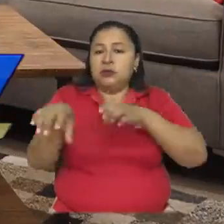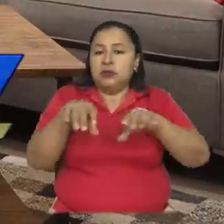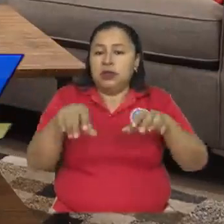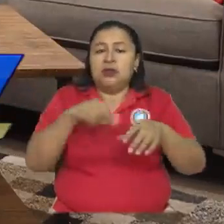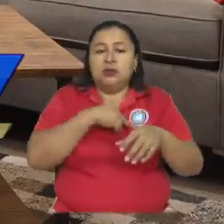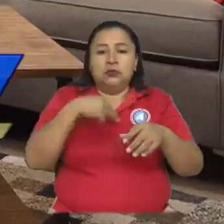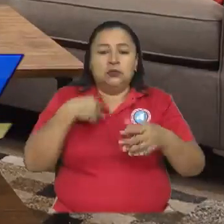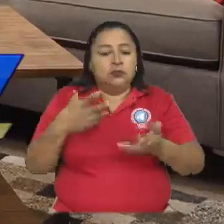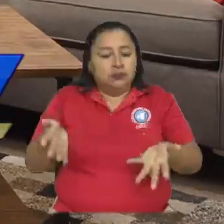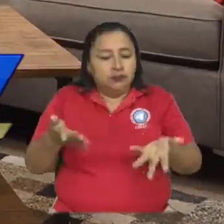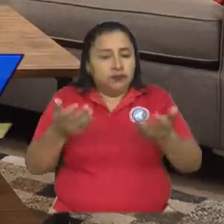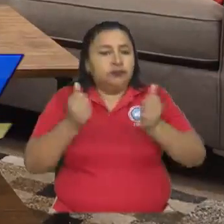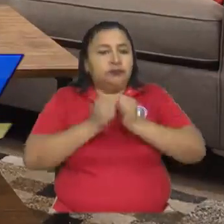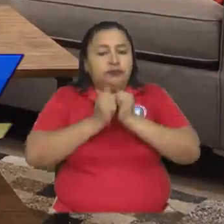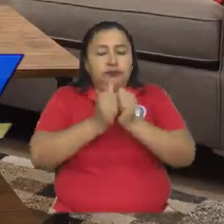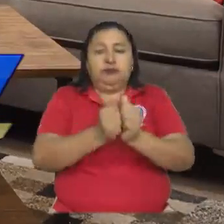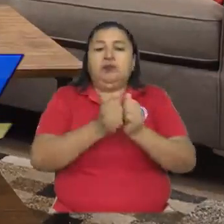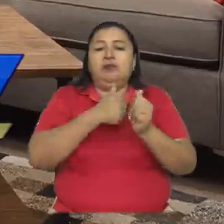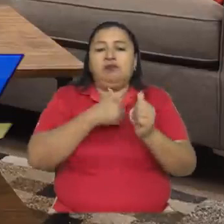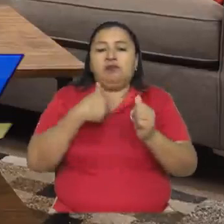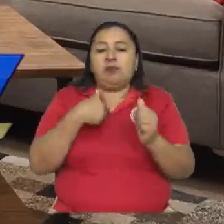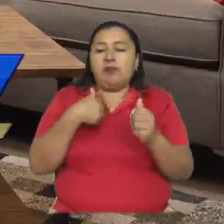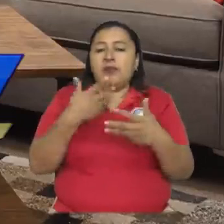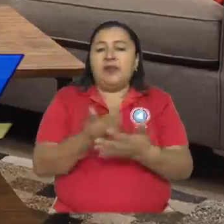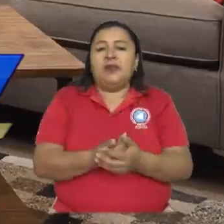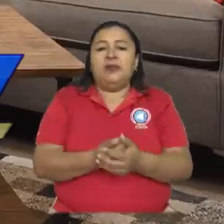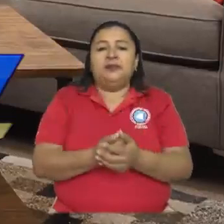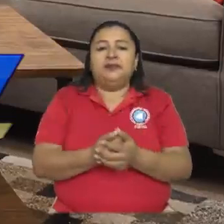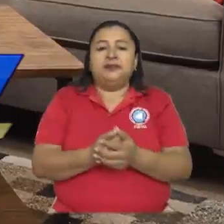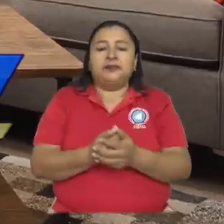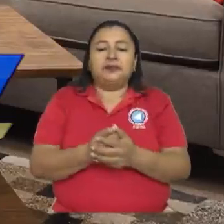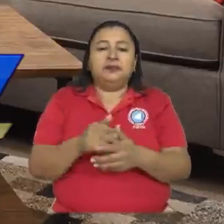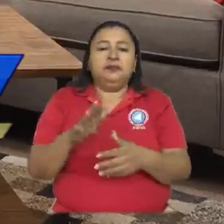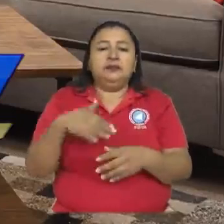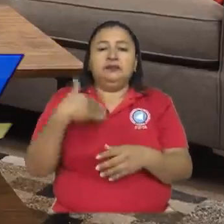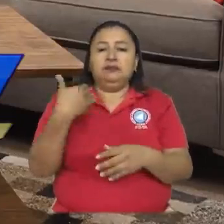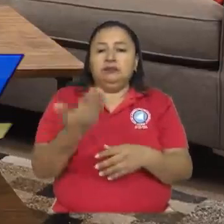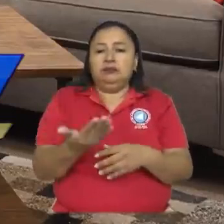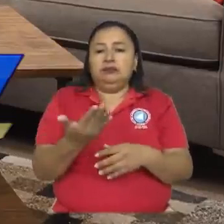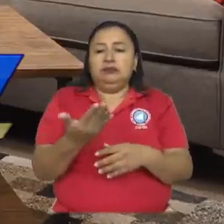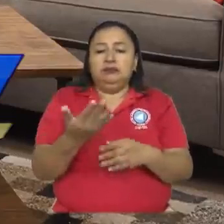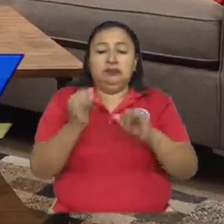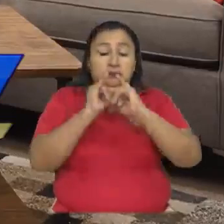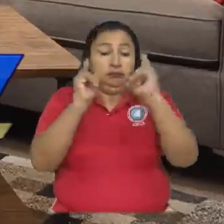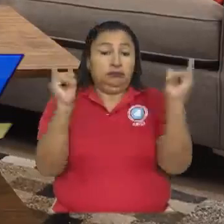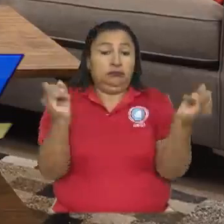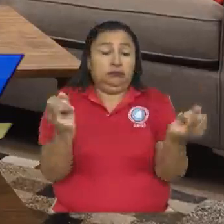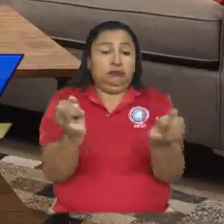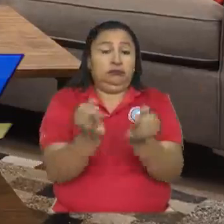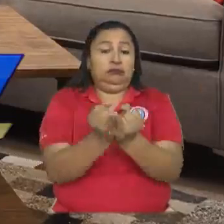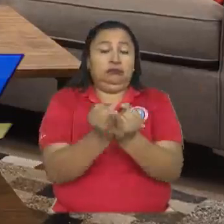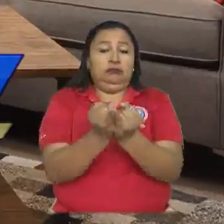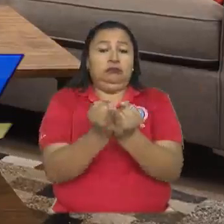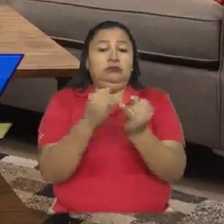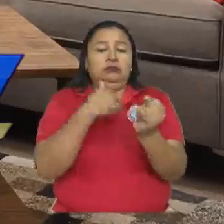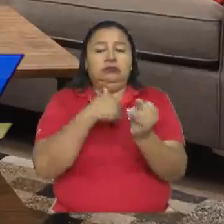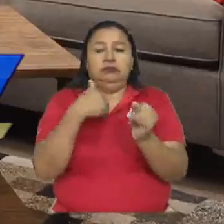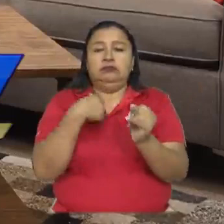nosotros estaremos acompañando. Luego, en internacional,